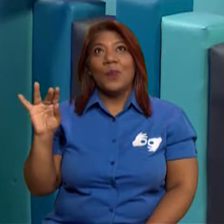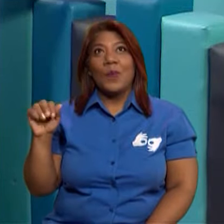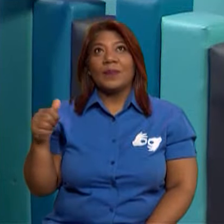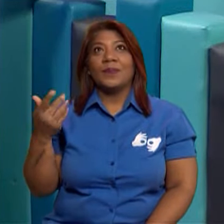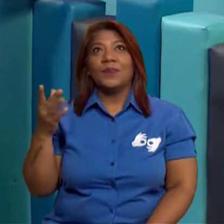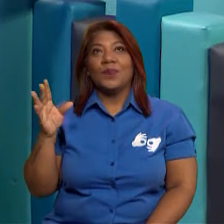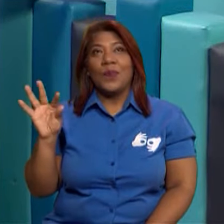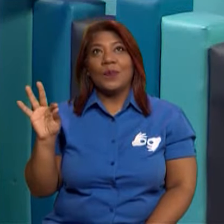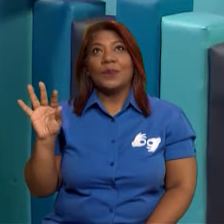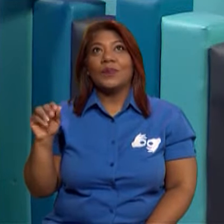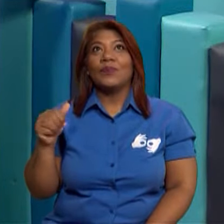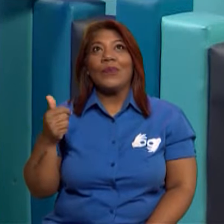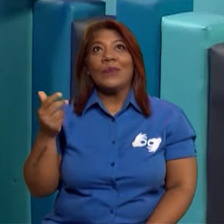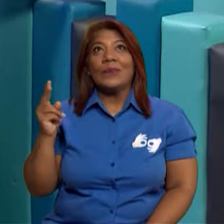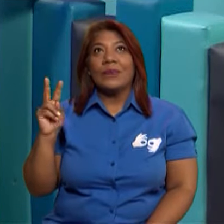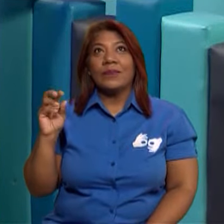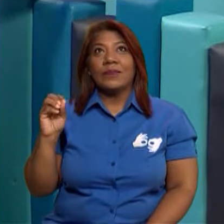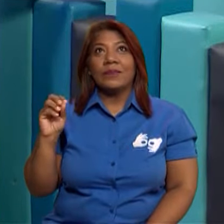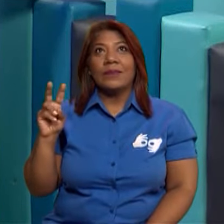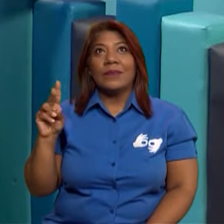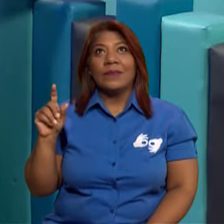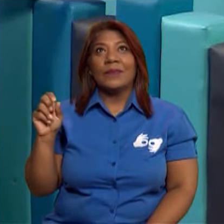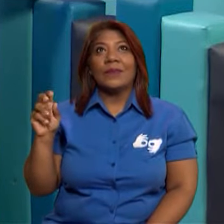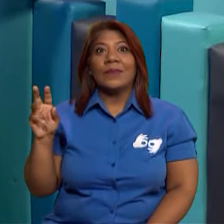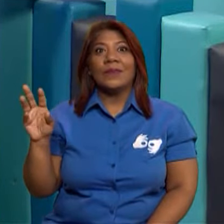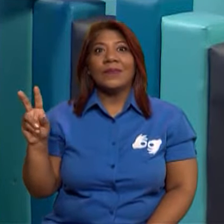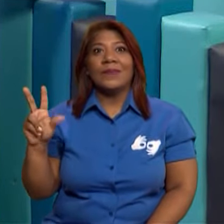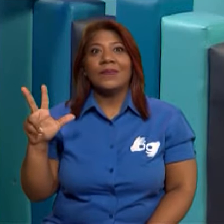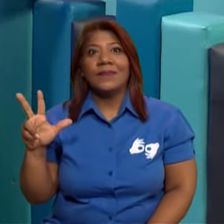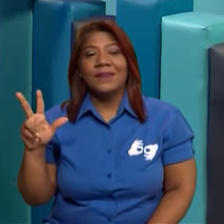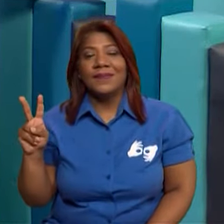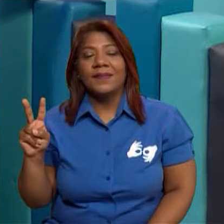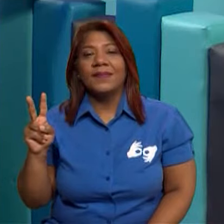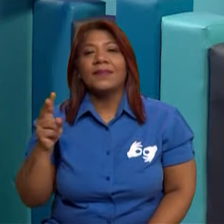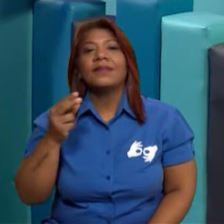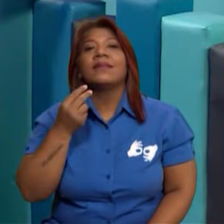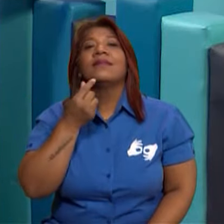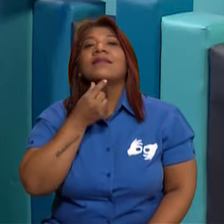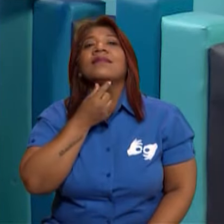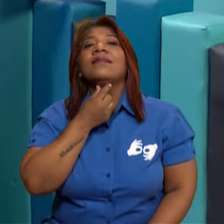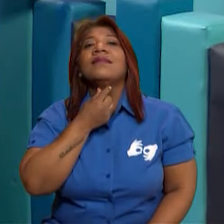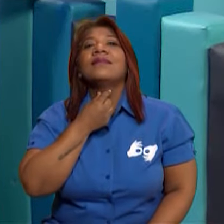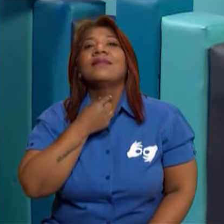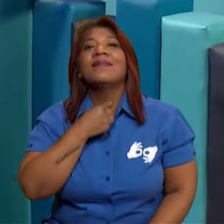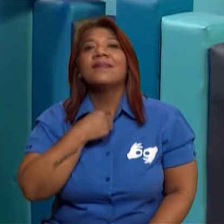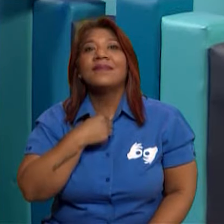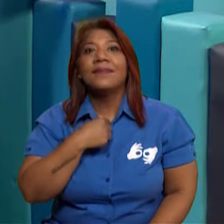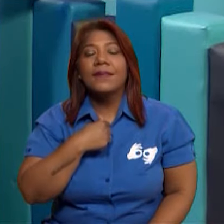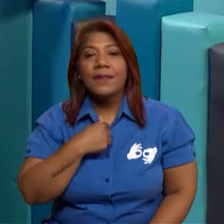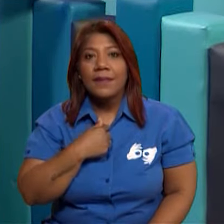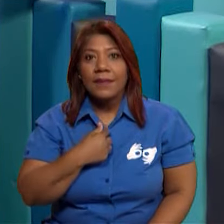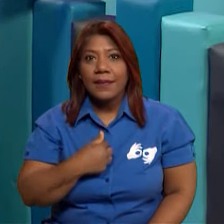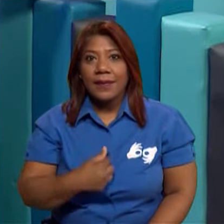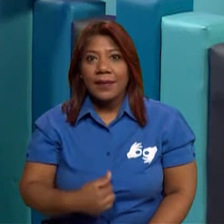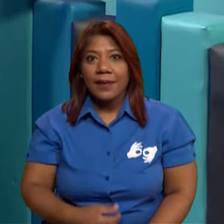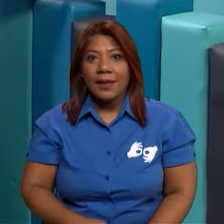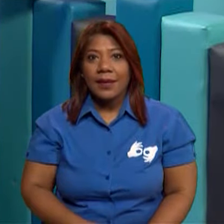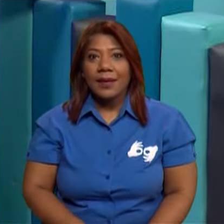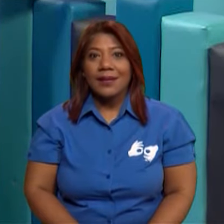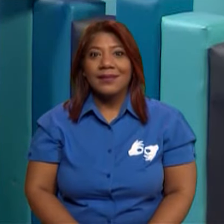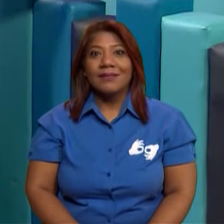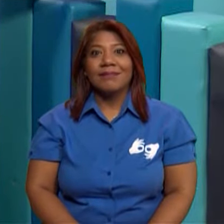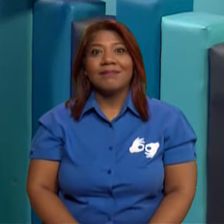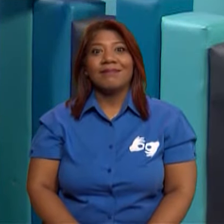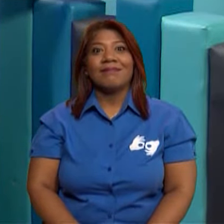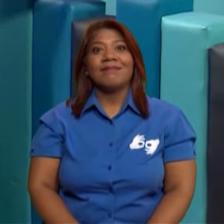bolo alimenticio bien, bien suavecito. Parece mentira, pero eso es lo que más alimenta. ¿Escuchaste? Bien,